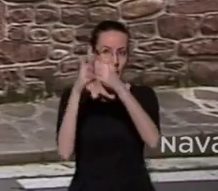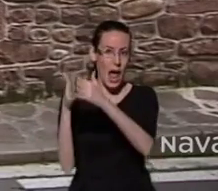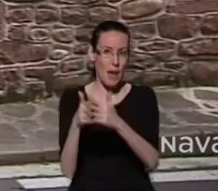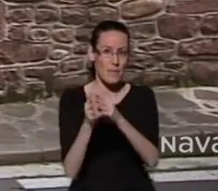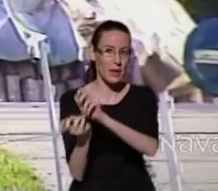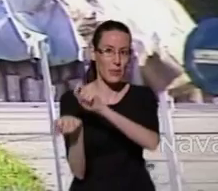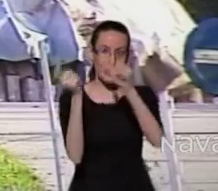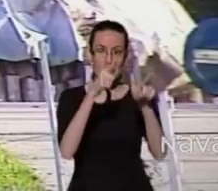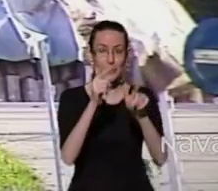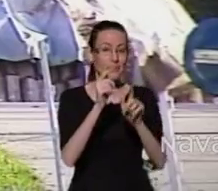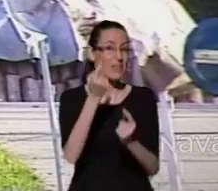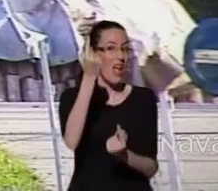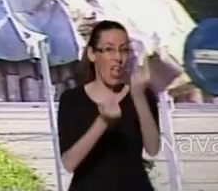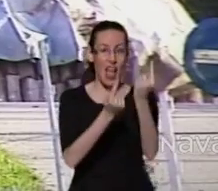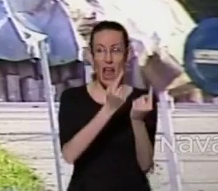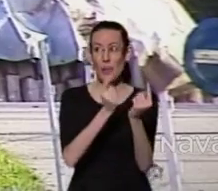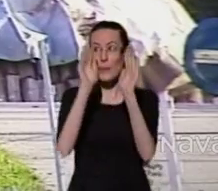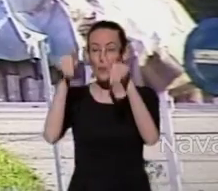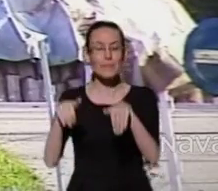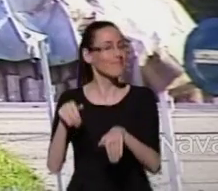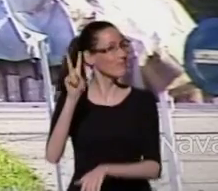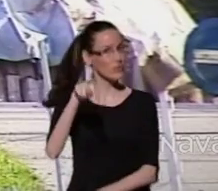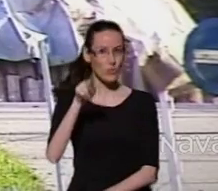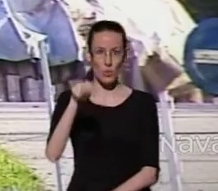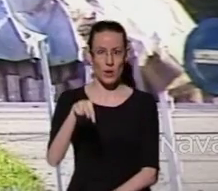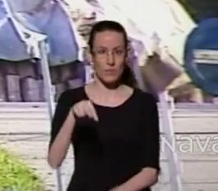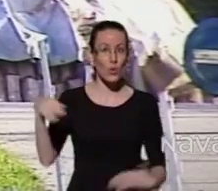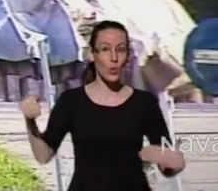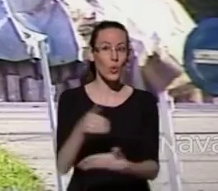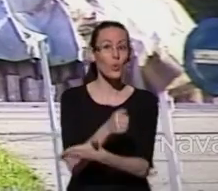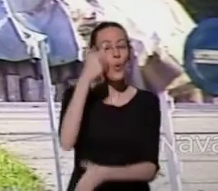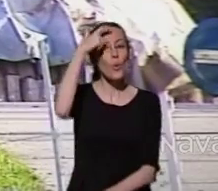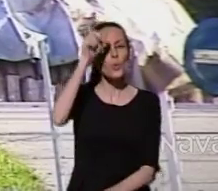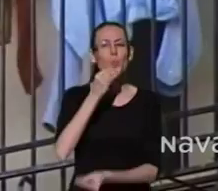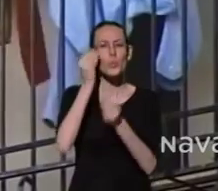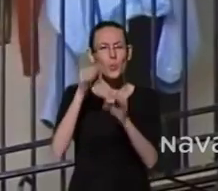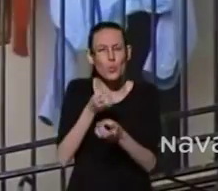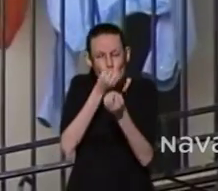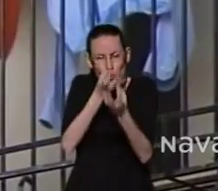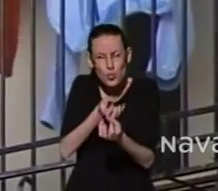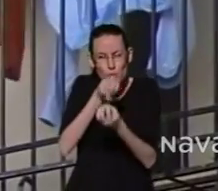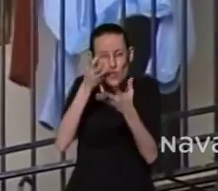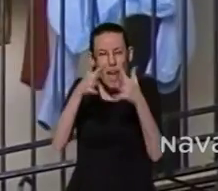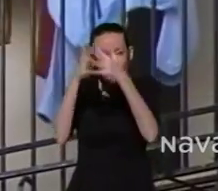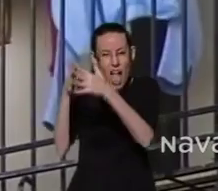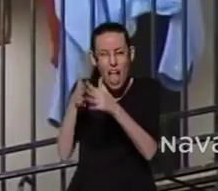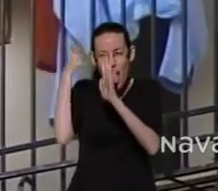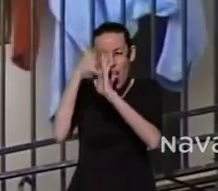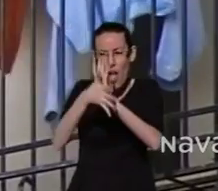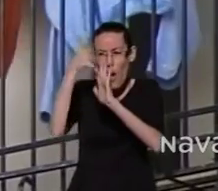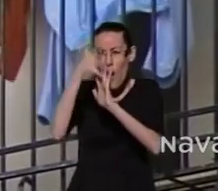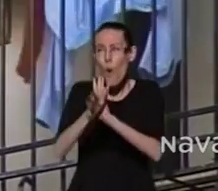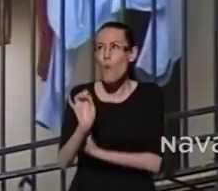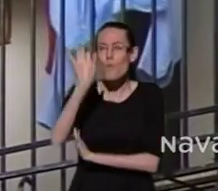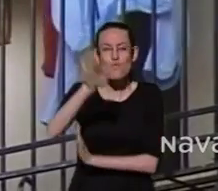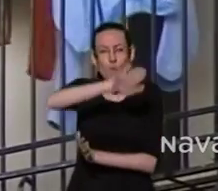no regresaron. Todos ellos contaron la historia de su pueblo y explicaban a los americanos la belleza de sus montes, prados